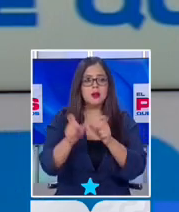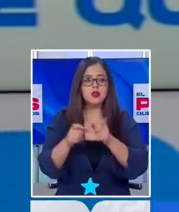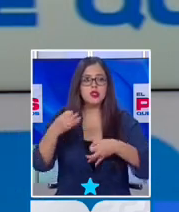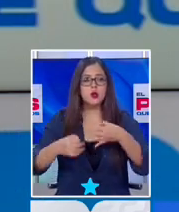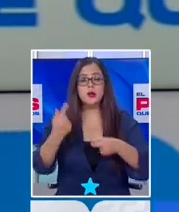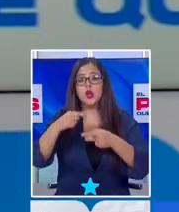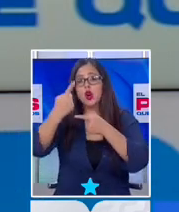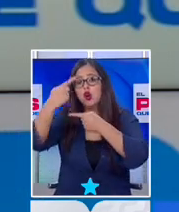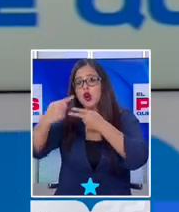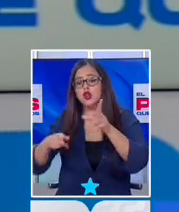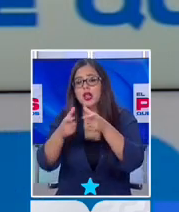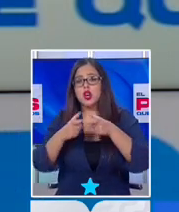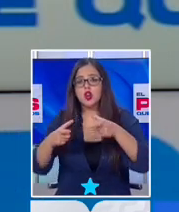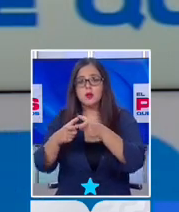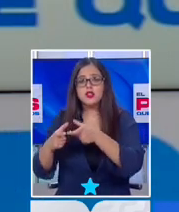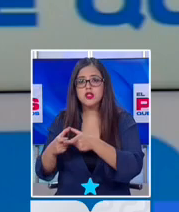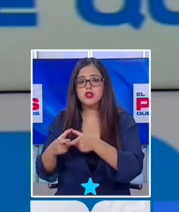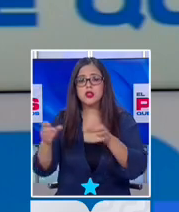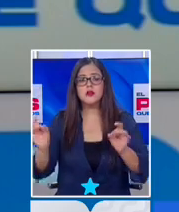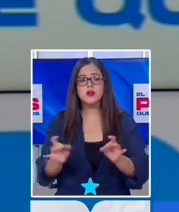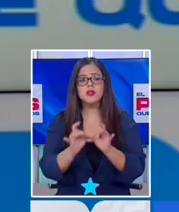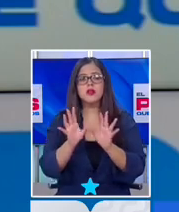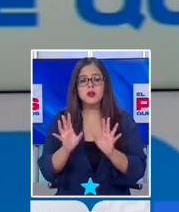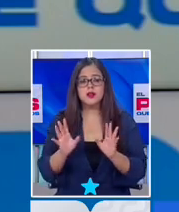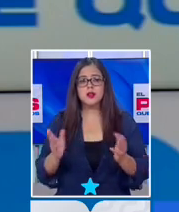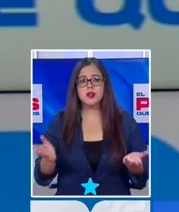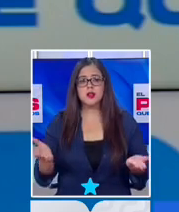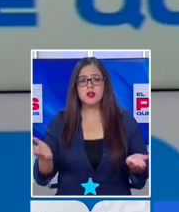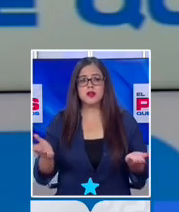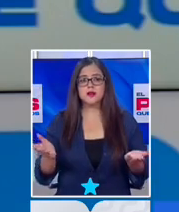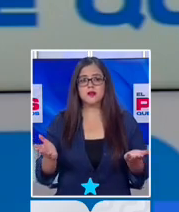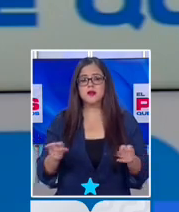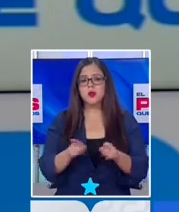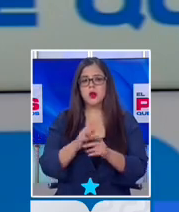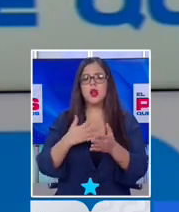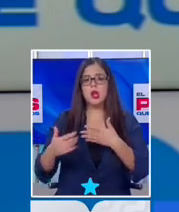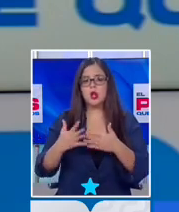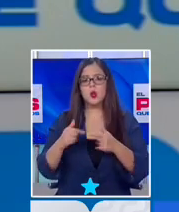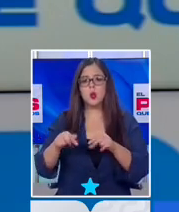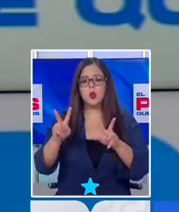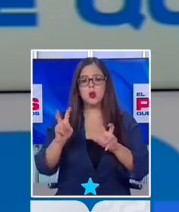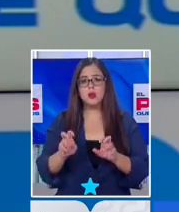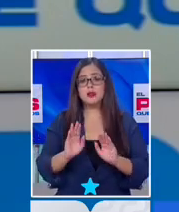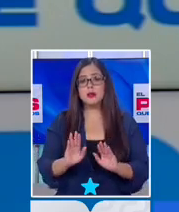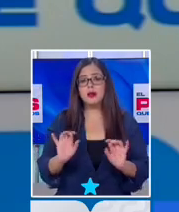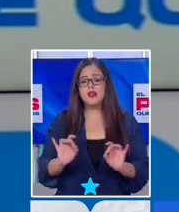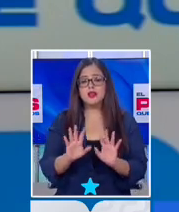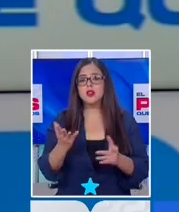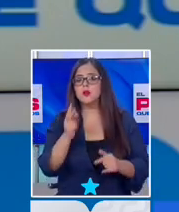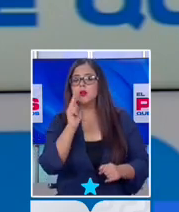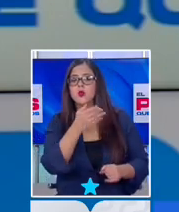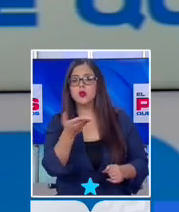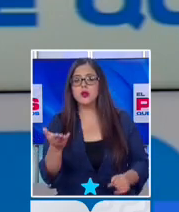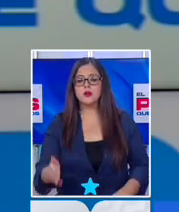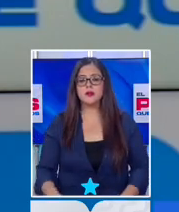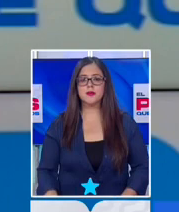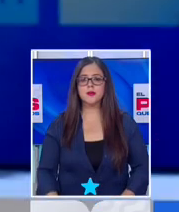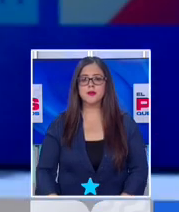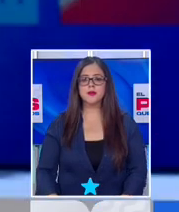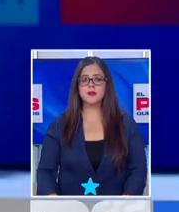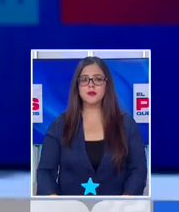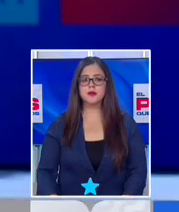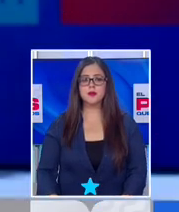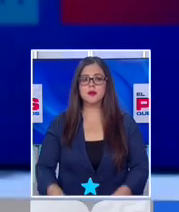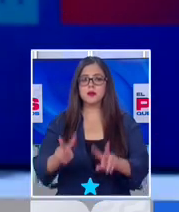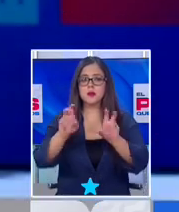pero hay otras comisiones donde efectivamente quizá salido más natural esto y se esperaba así como lo ves tú se